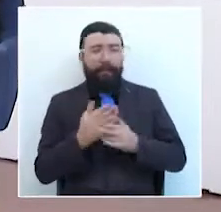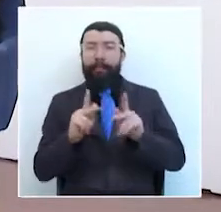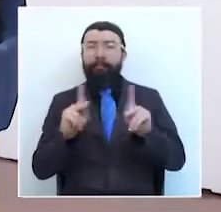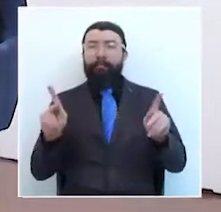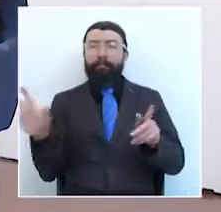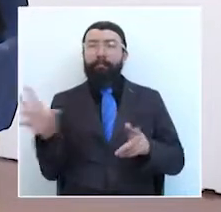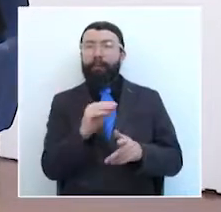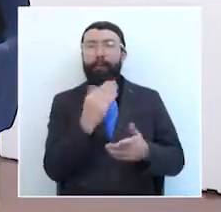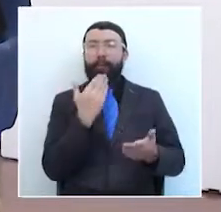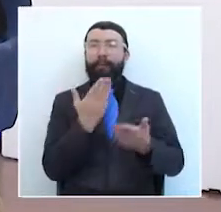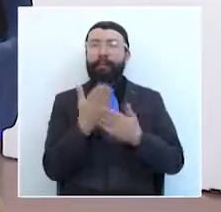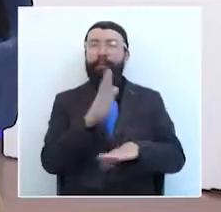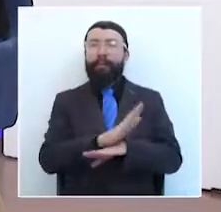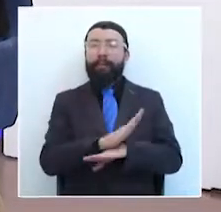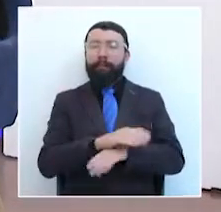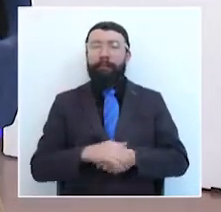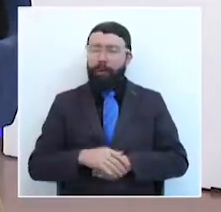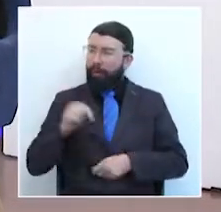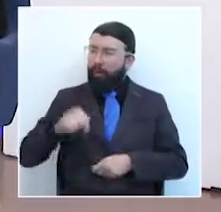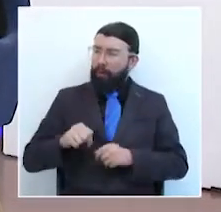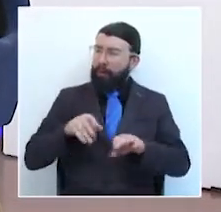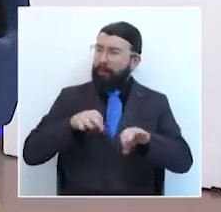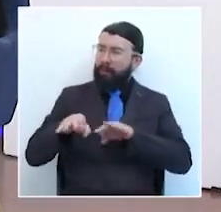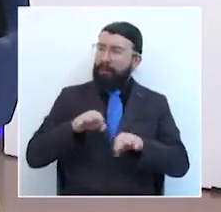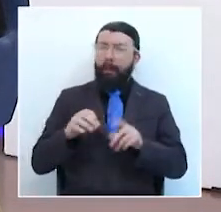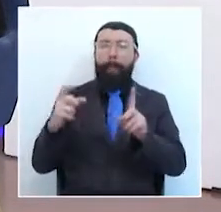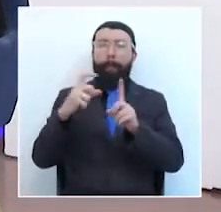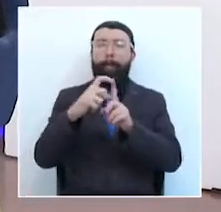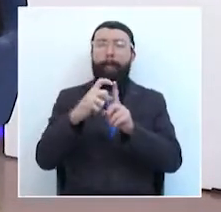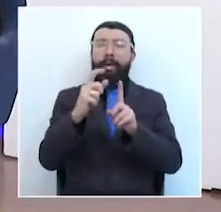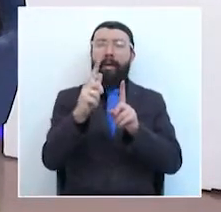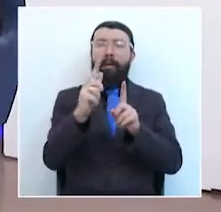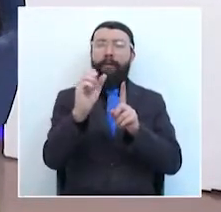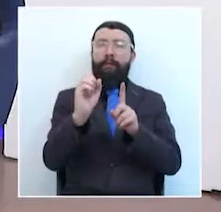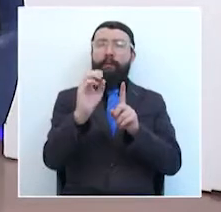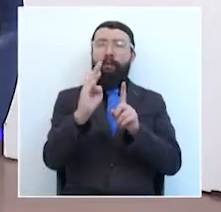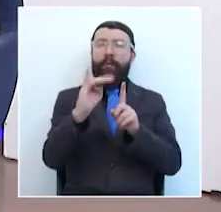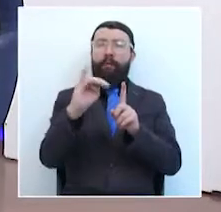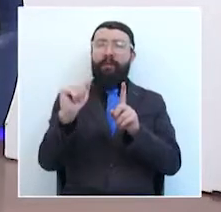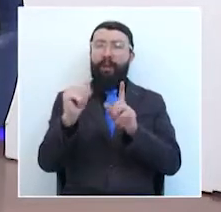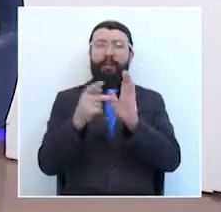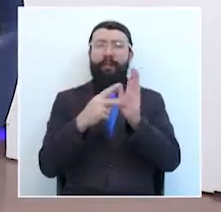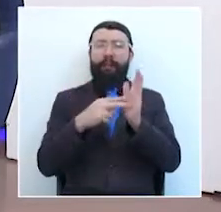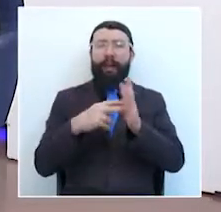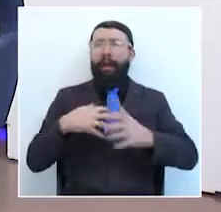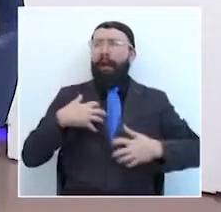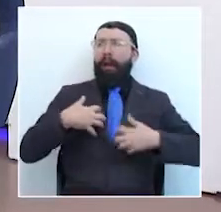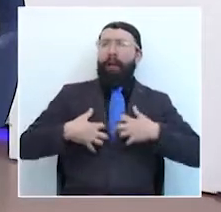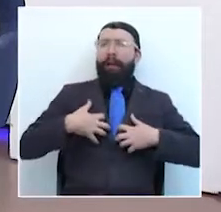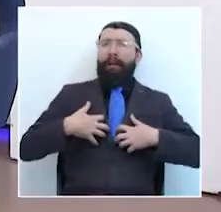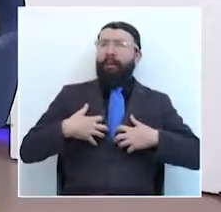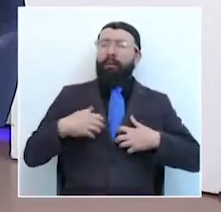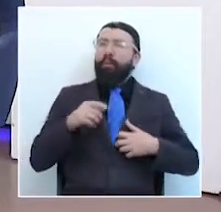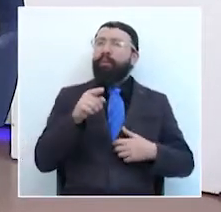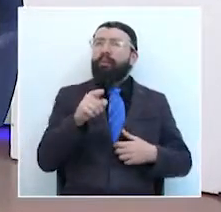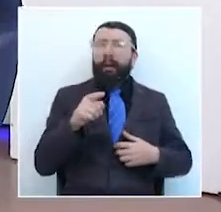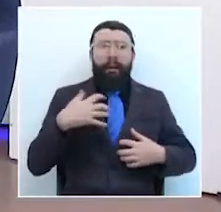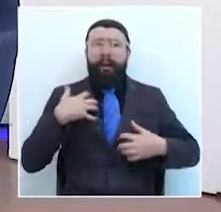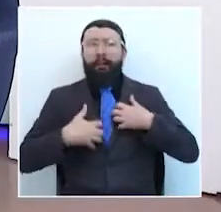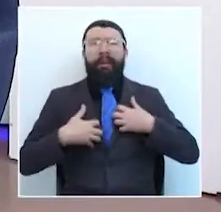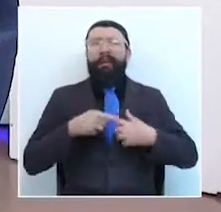vamos a hablar hoy de las fobias algo que es muy común en mucha gente a que le tiene fobia usted